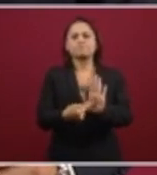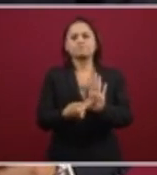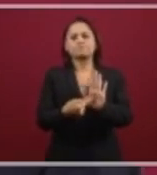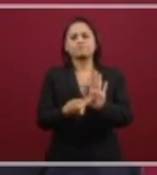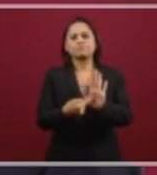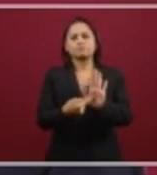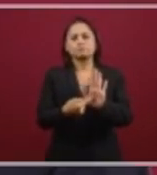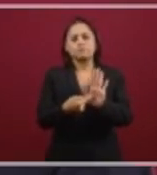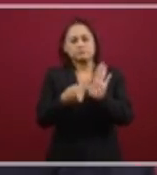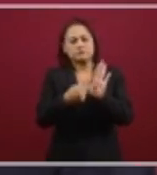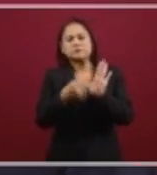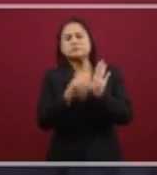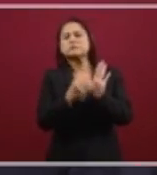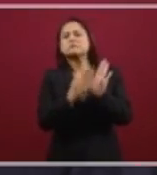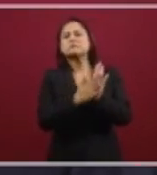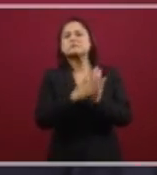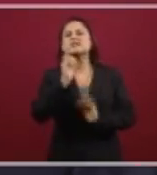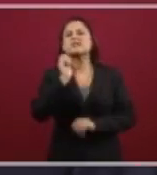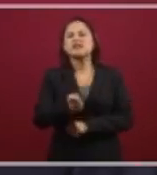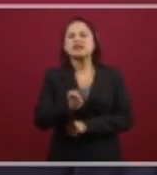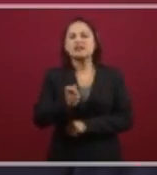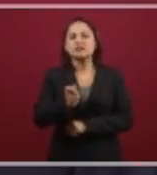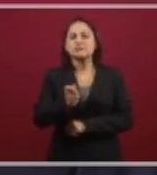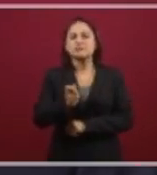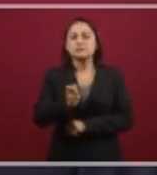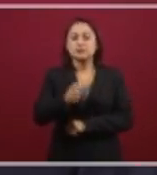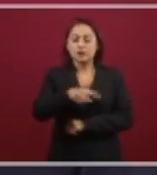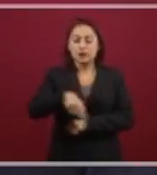más beneficiados